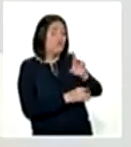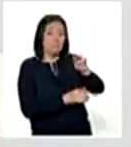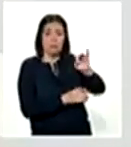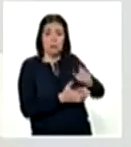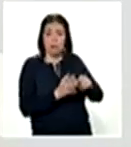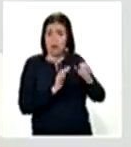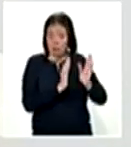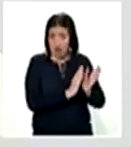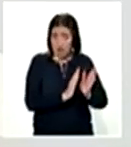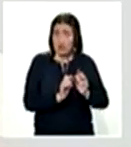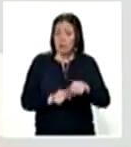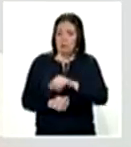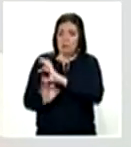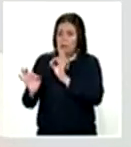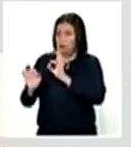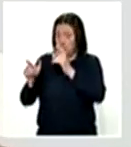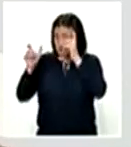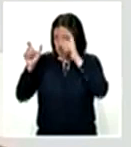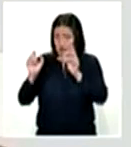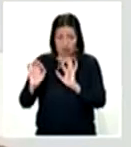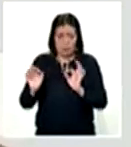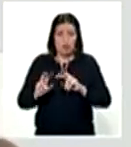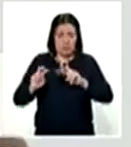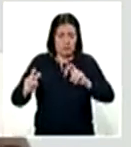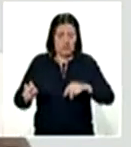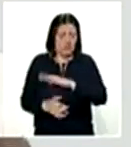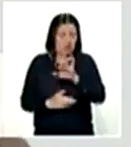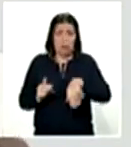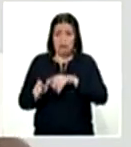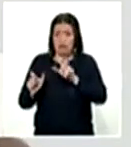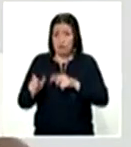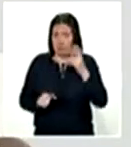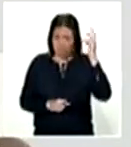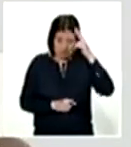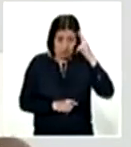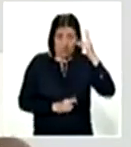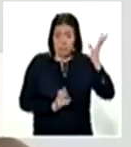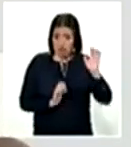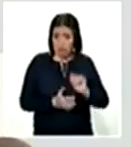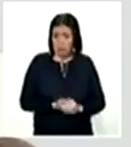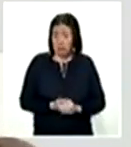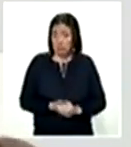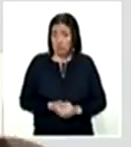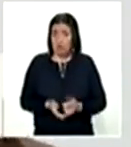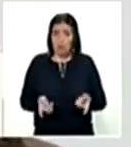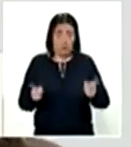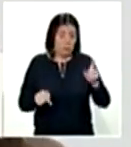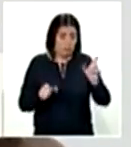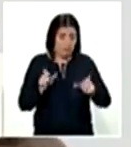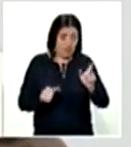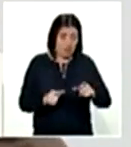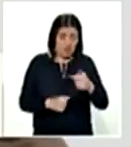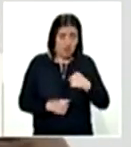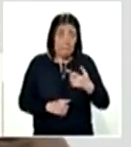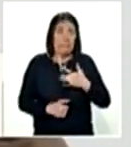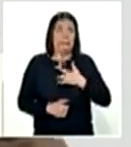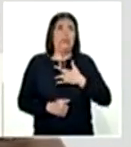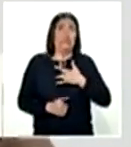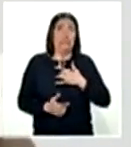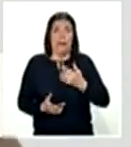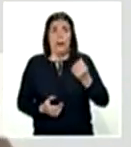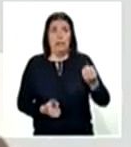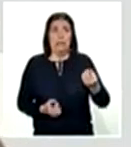corona, se investiga a todos. Por eso es que cuando alguien se siente aludido,